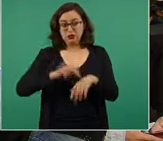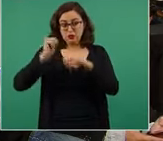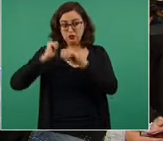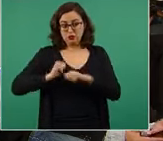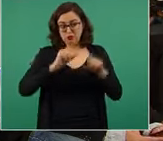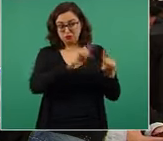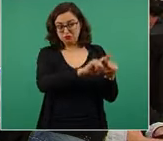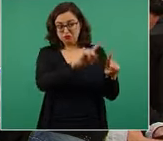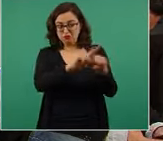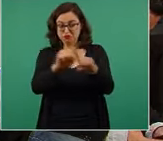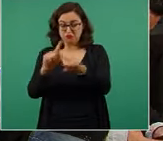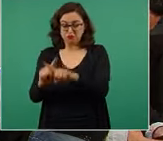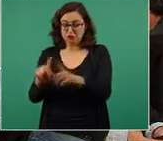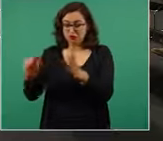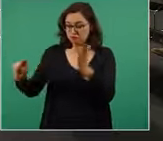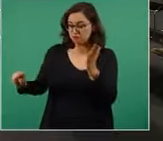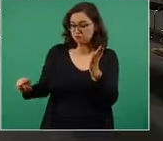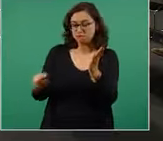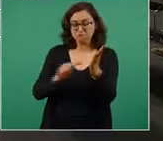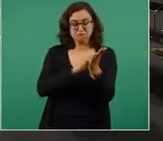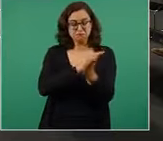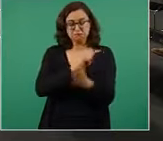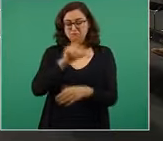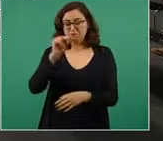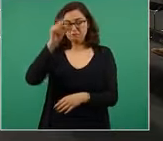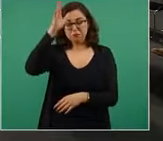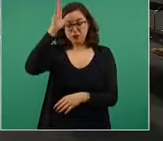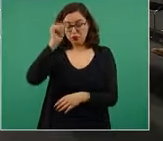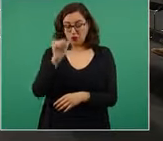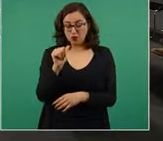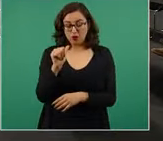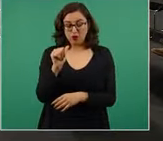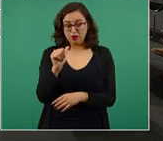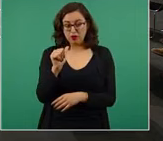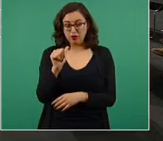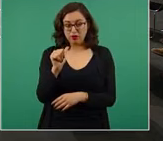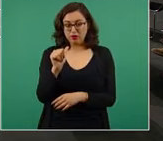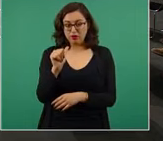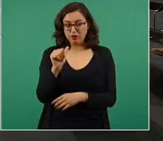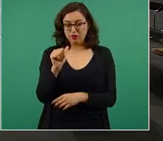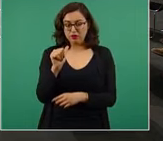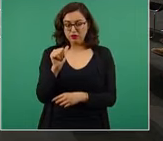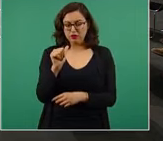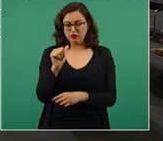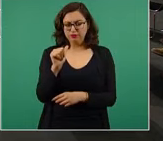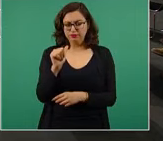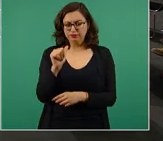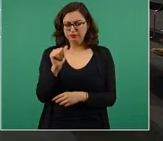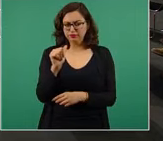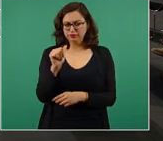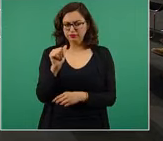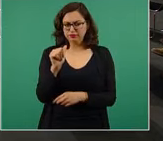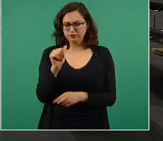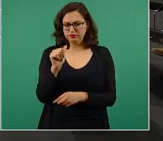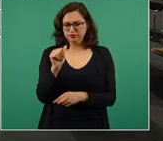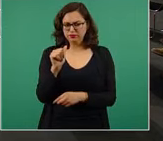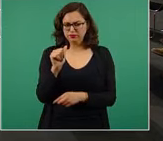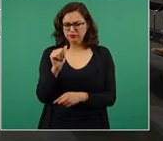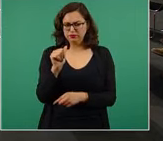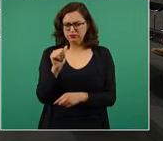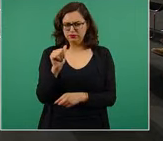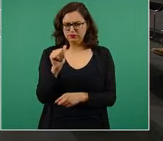quisieron firmar. El Barlovento publica esos documentos y bueno, si hay alguna razón